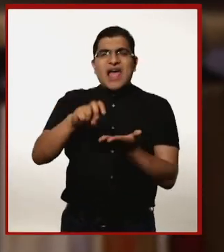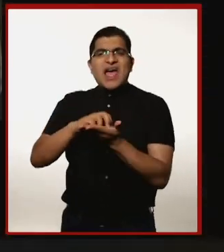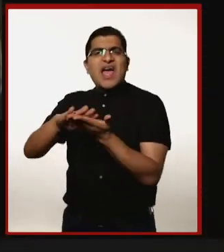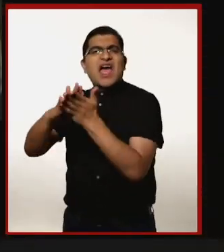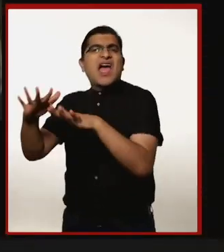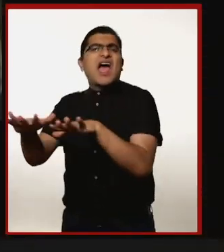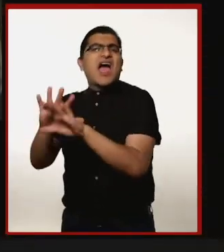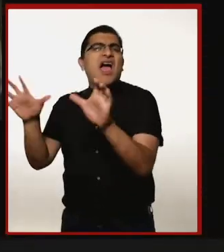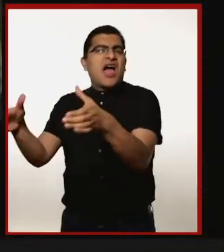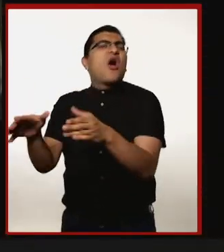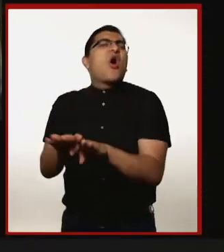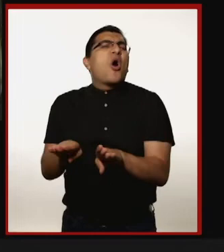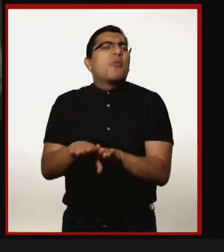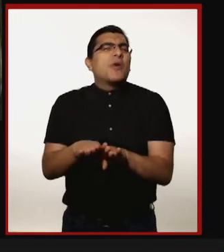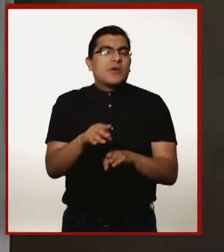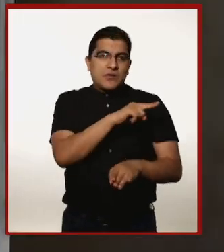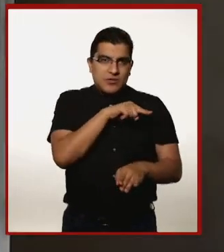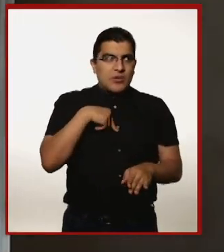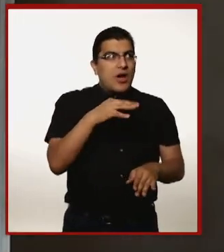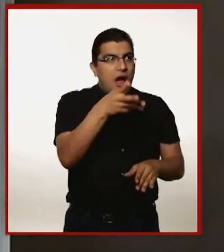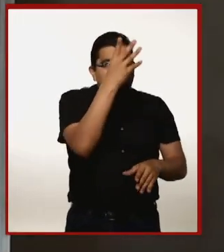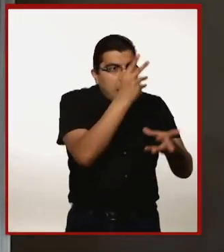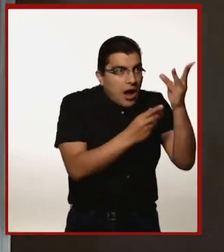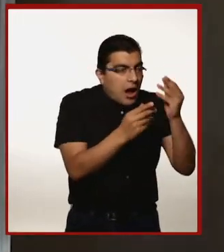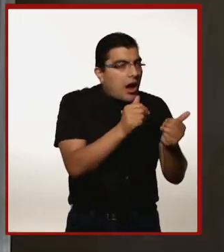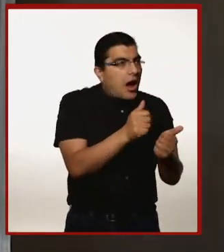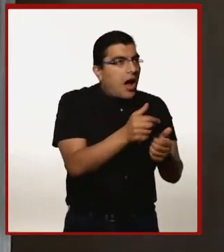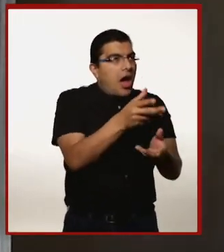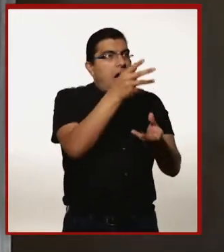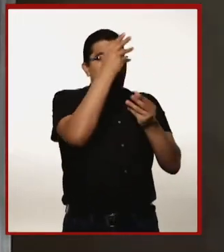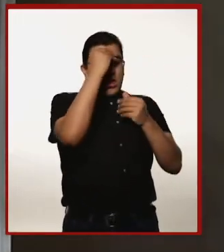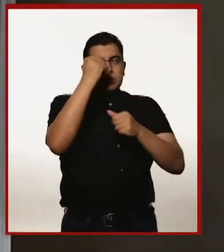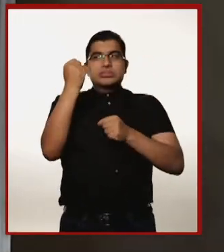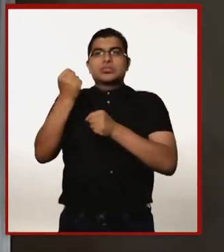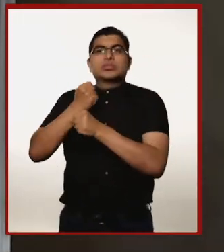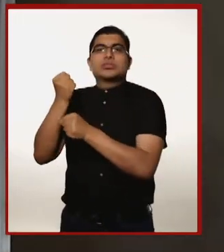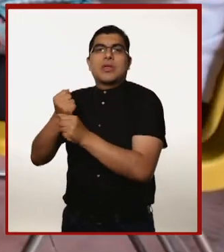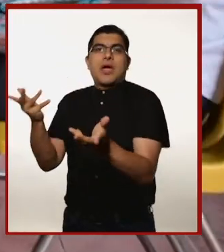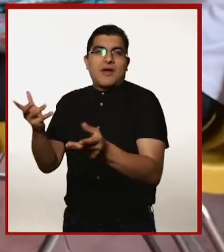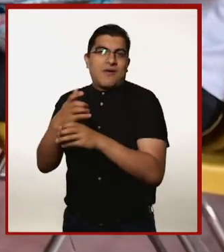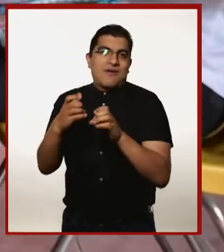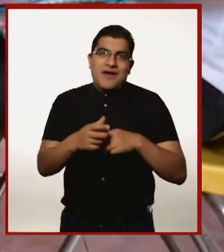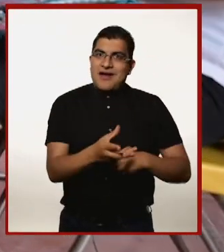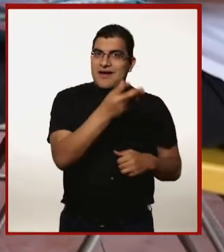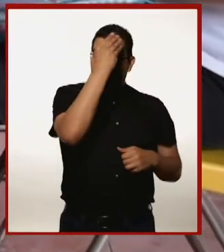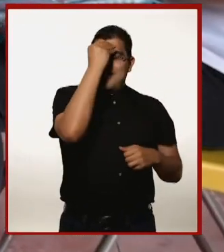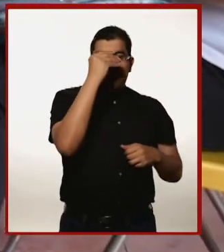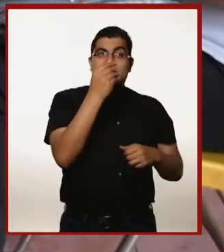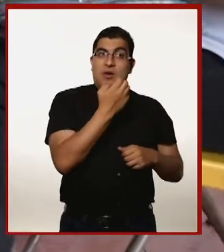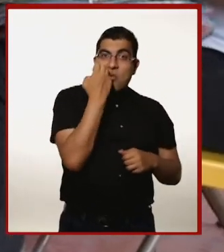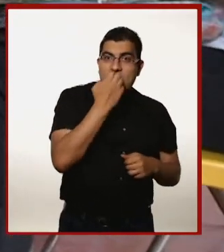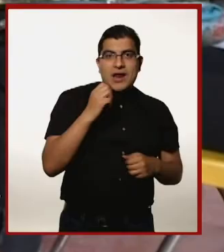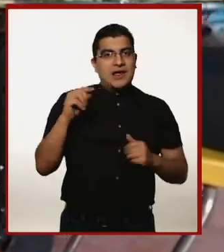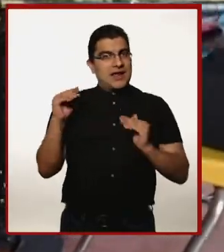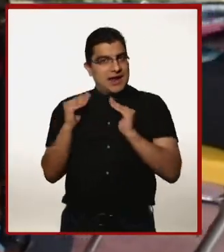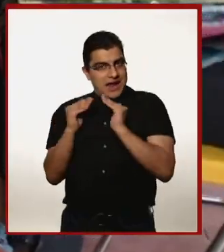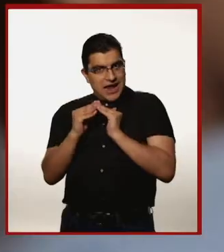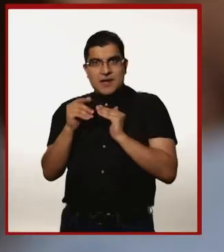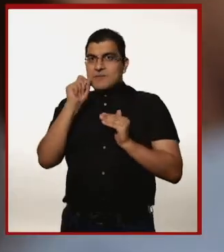comunidad? Cuando tenemos esa posibilidad de poner en práctica lo que aprendimos. La escuela, las instancias, la